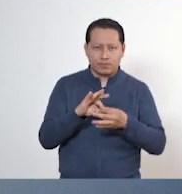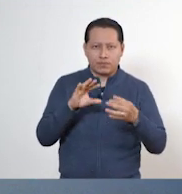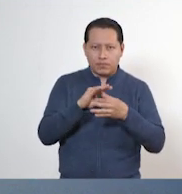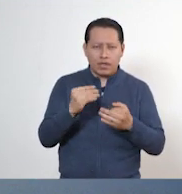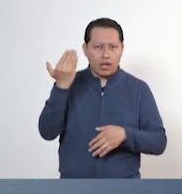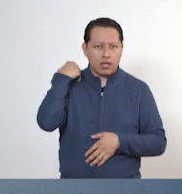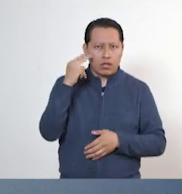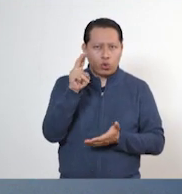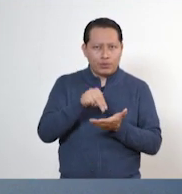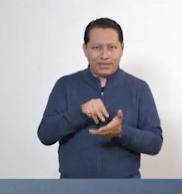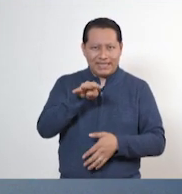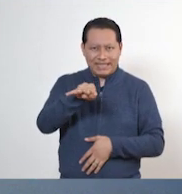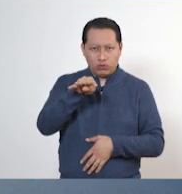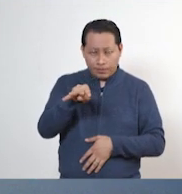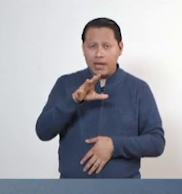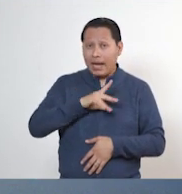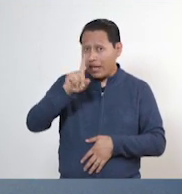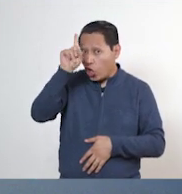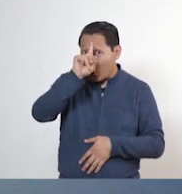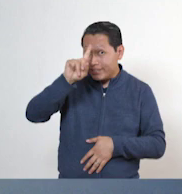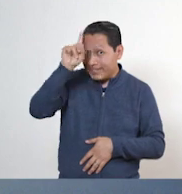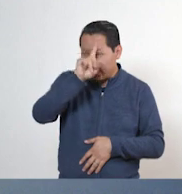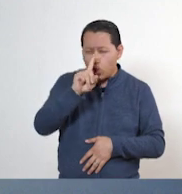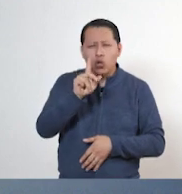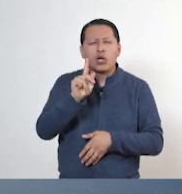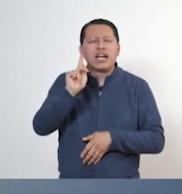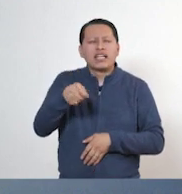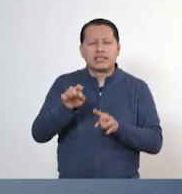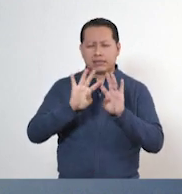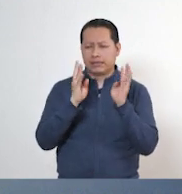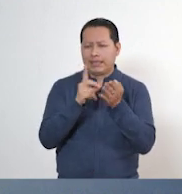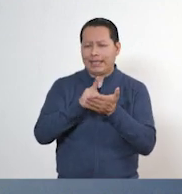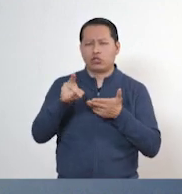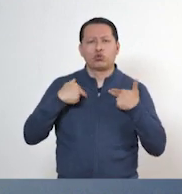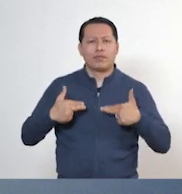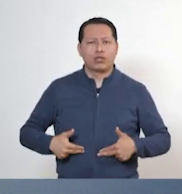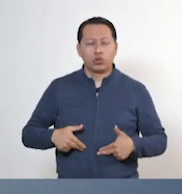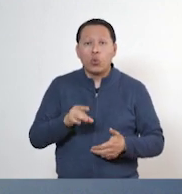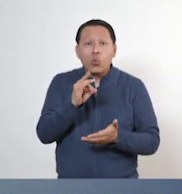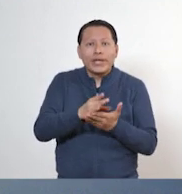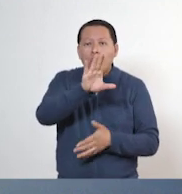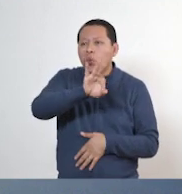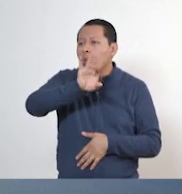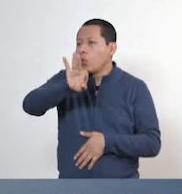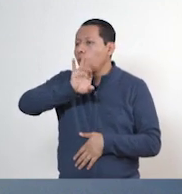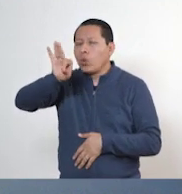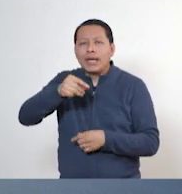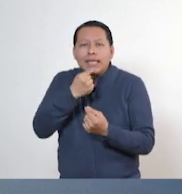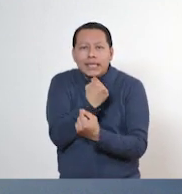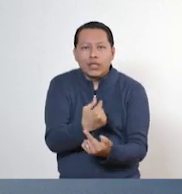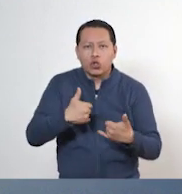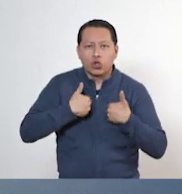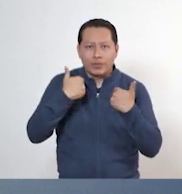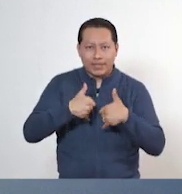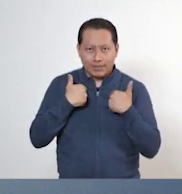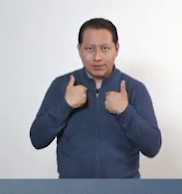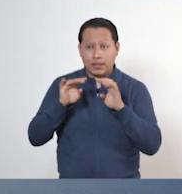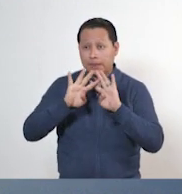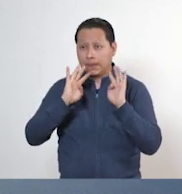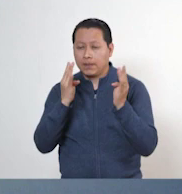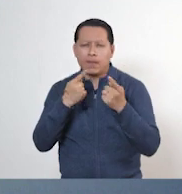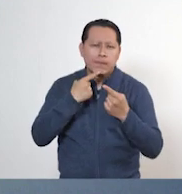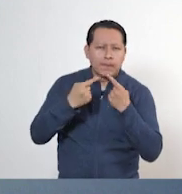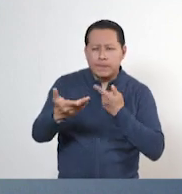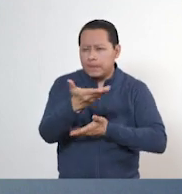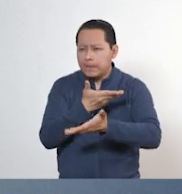hizo un Consejo de Derechos Humanos solo de niñas, de niños y adolescentes, en el que se propusieron cosas muy importantes. ¡Qué maravilla! ¿Y